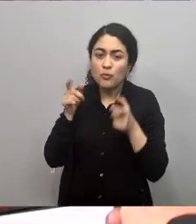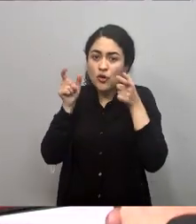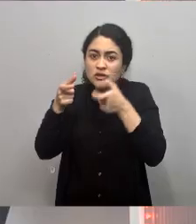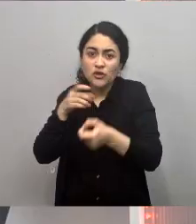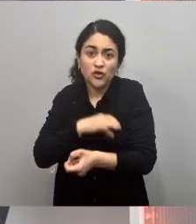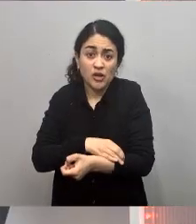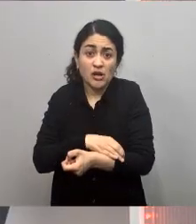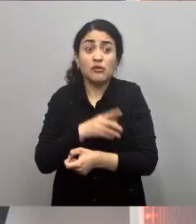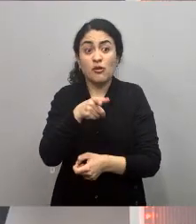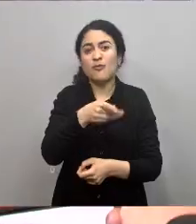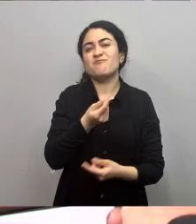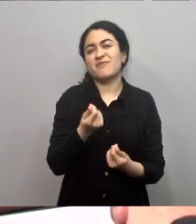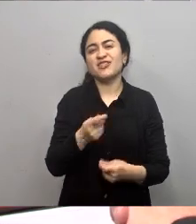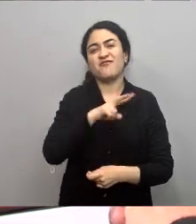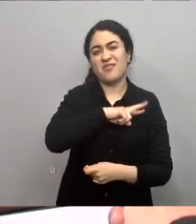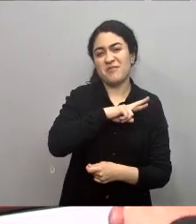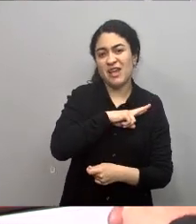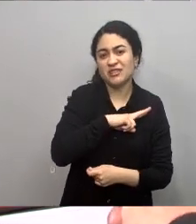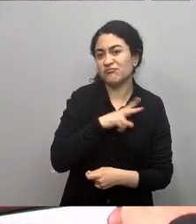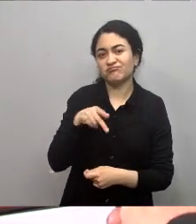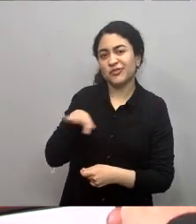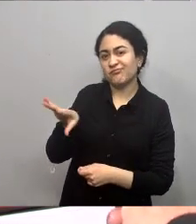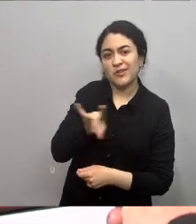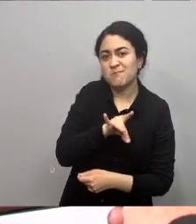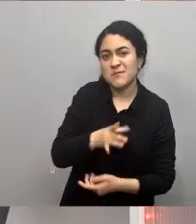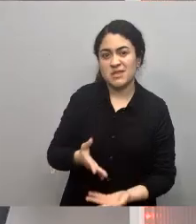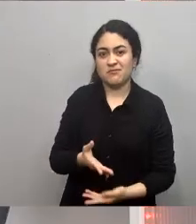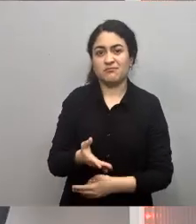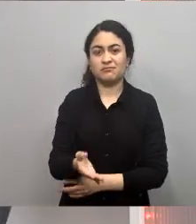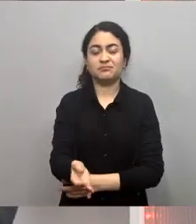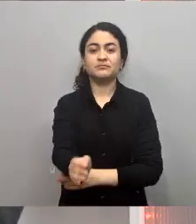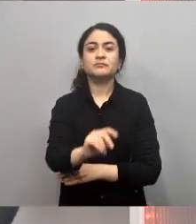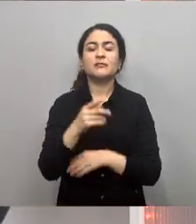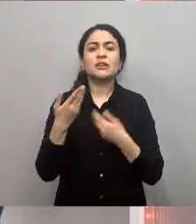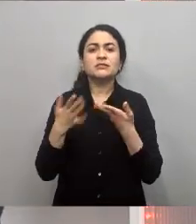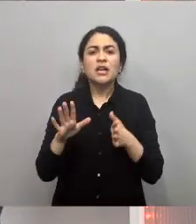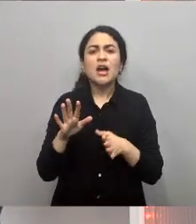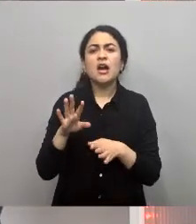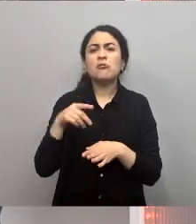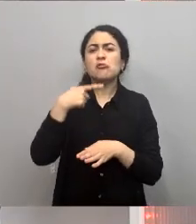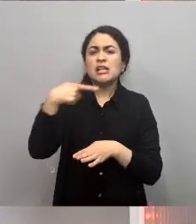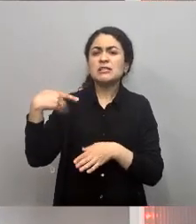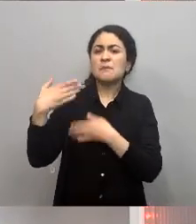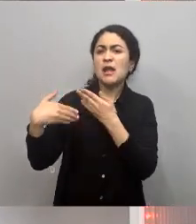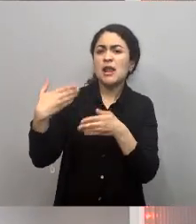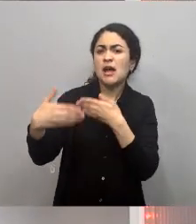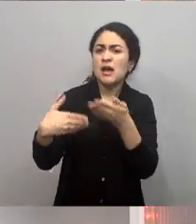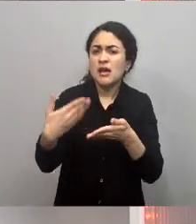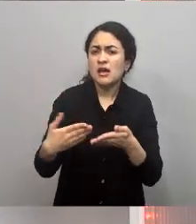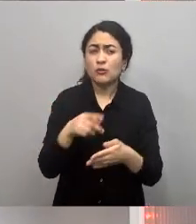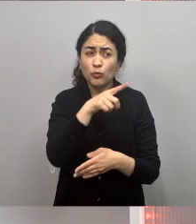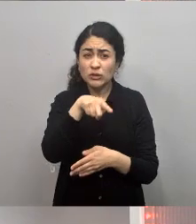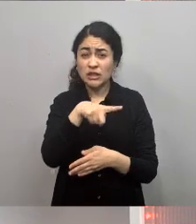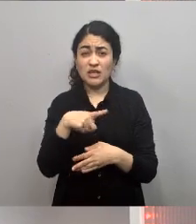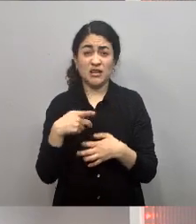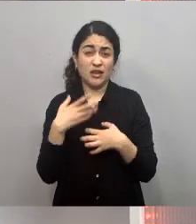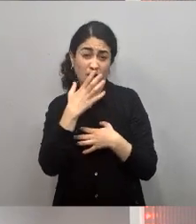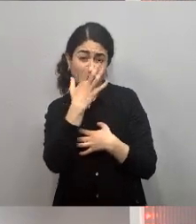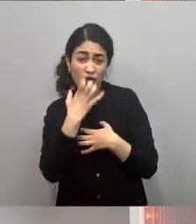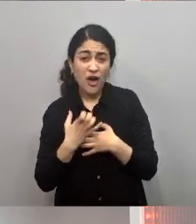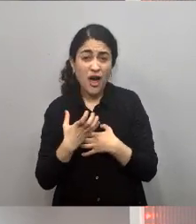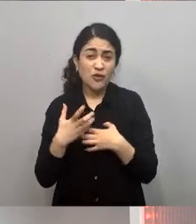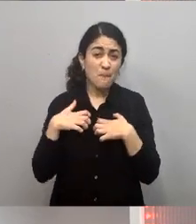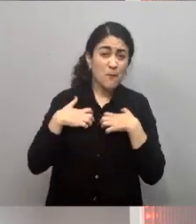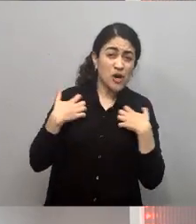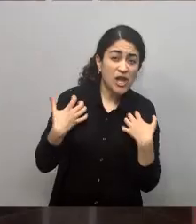ceremonia. Como en Valparaíso. Exacto, como en Valparaíso. Ya han pasado un par de semanas sentidos todavía molestos por eso,